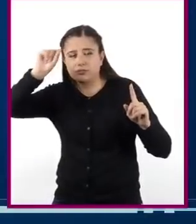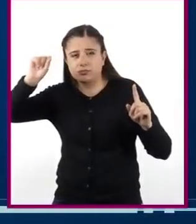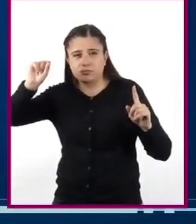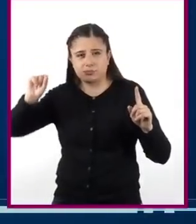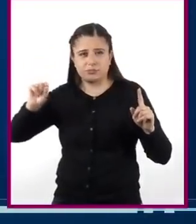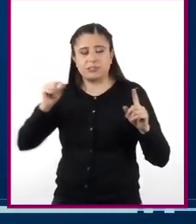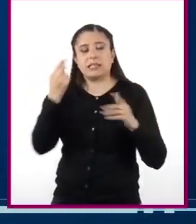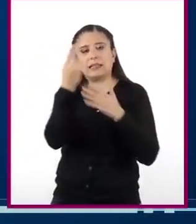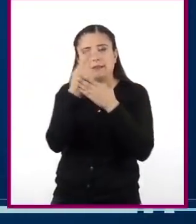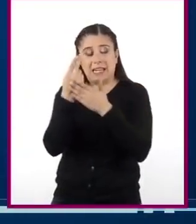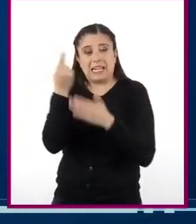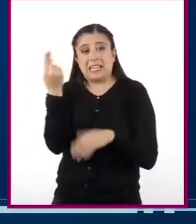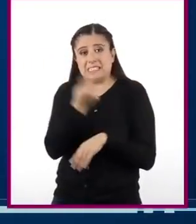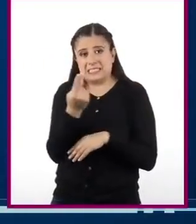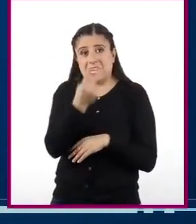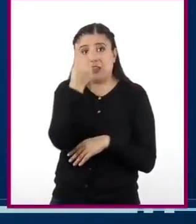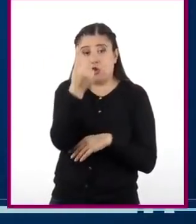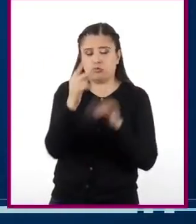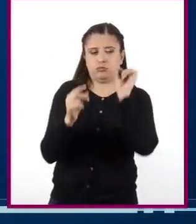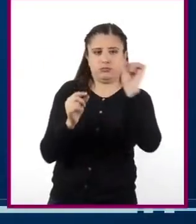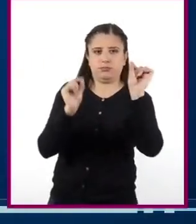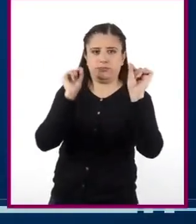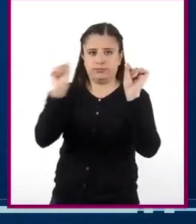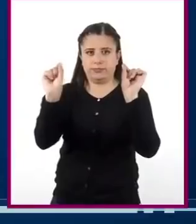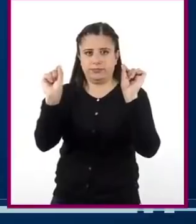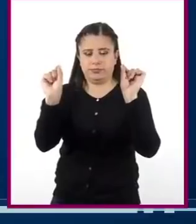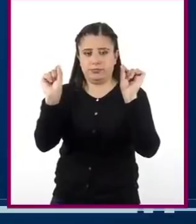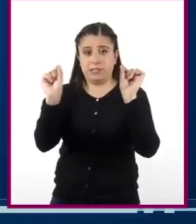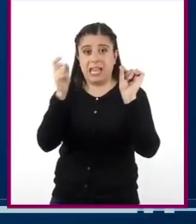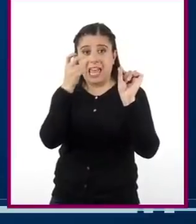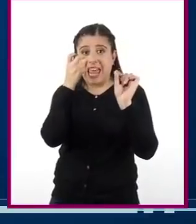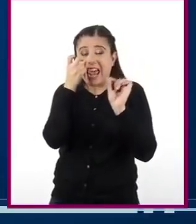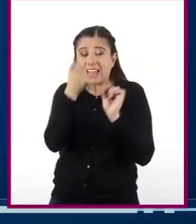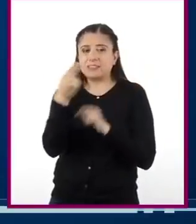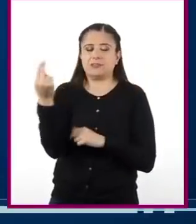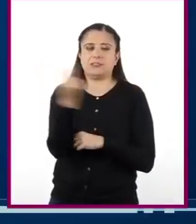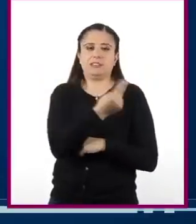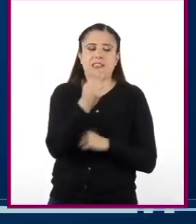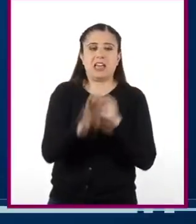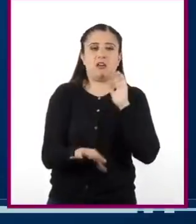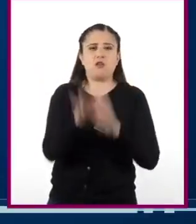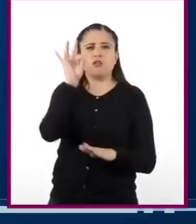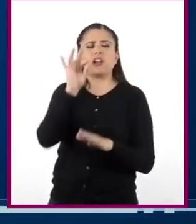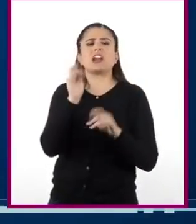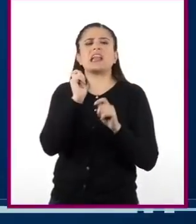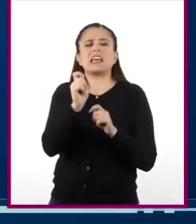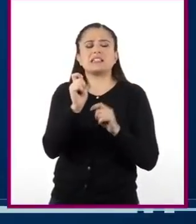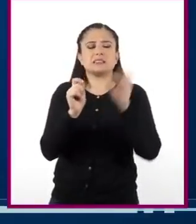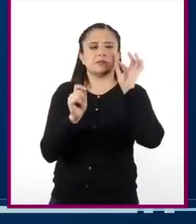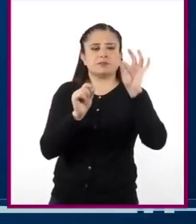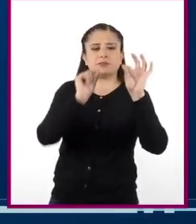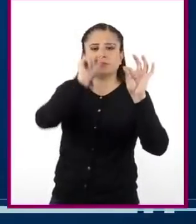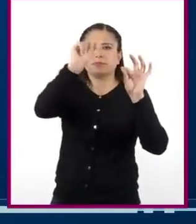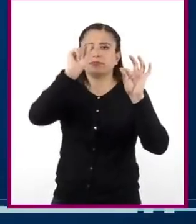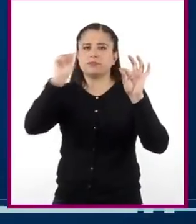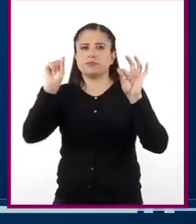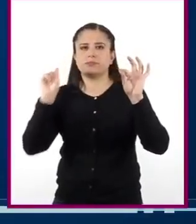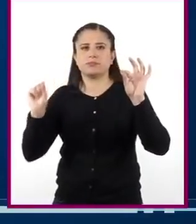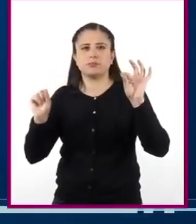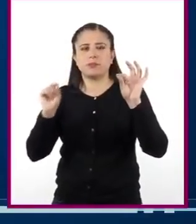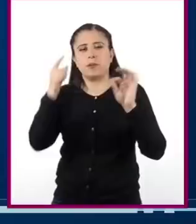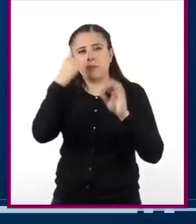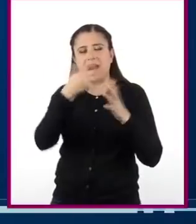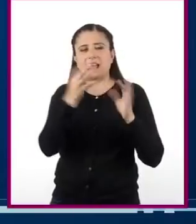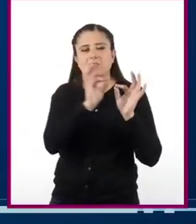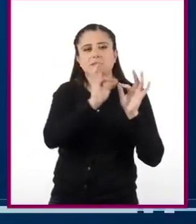recta se necesitan al menos 2 puntos. De ahí la necesidad de encontrar ciertos puntos en el histograma que sean la base